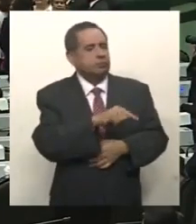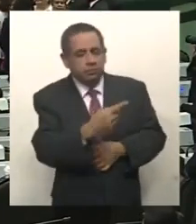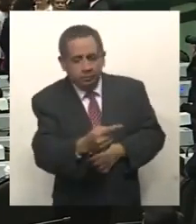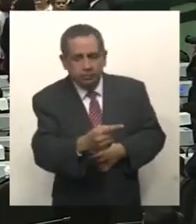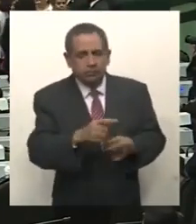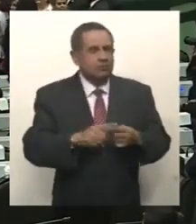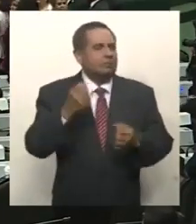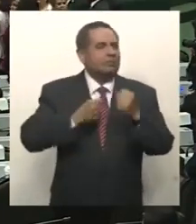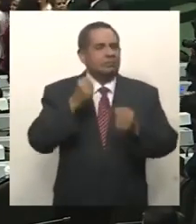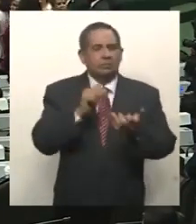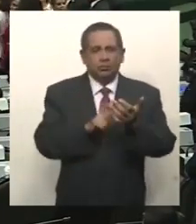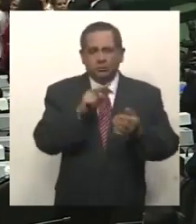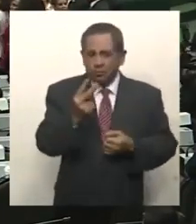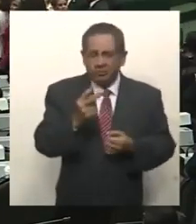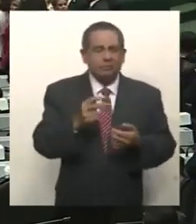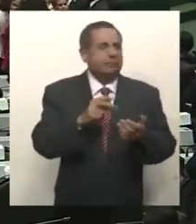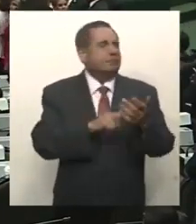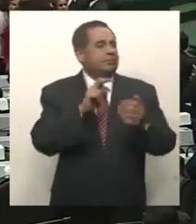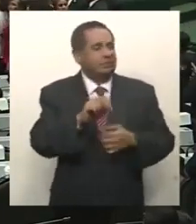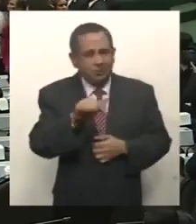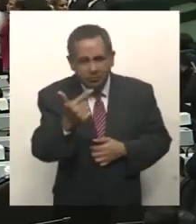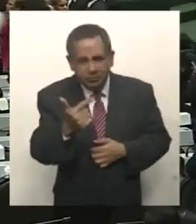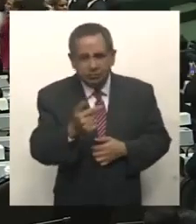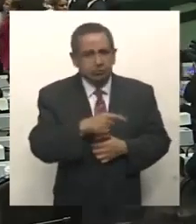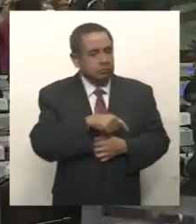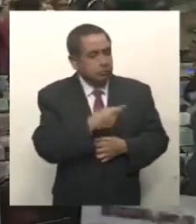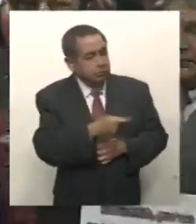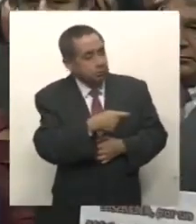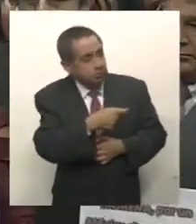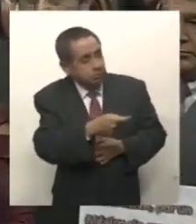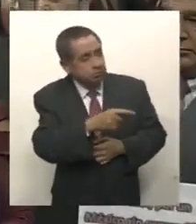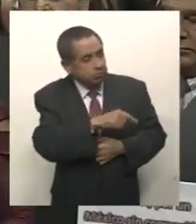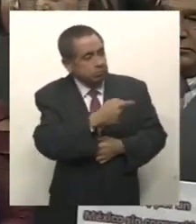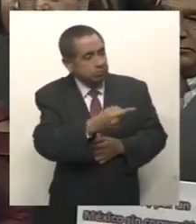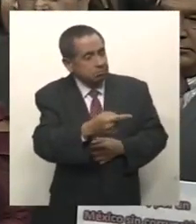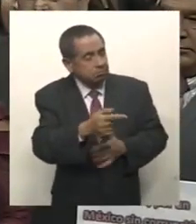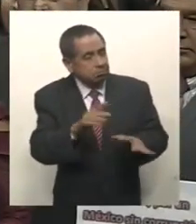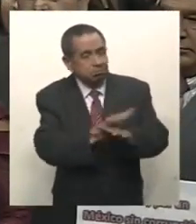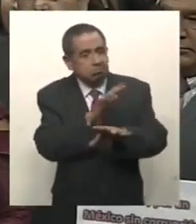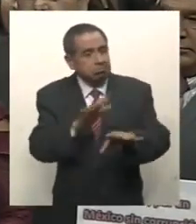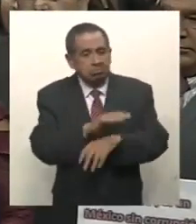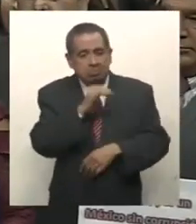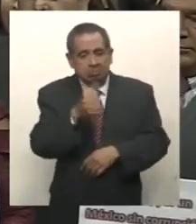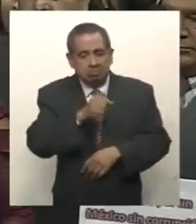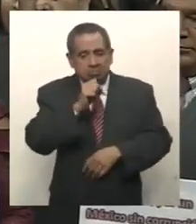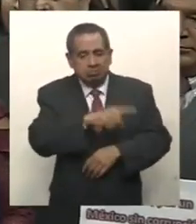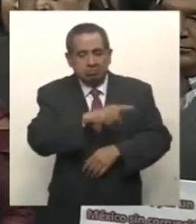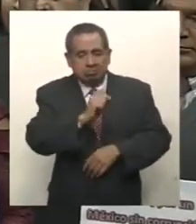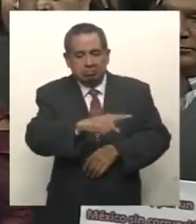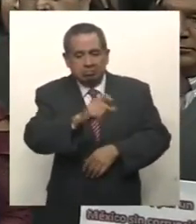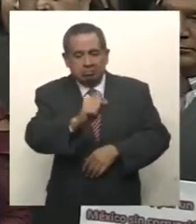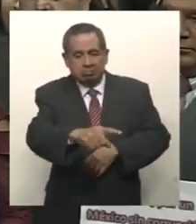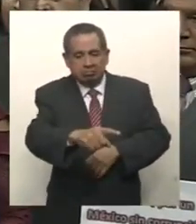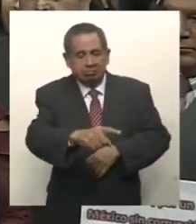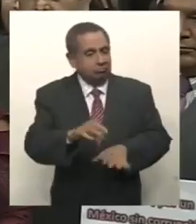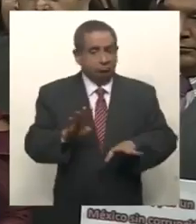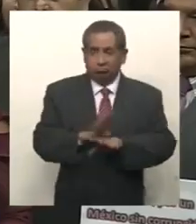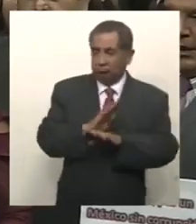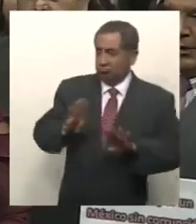en el 2012 y no hubo cambio alguno ni beneficio a